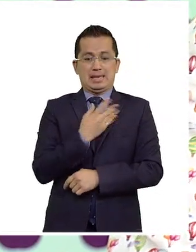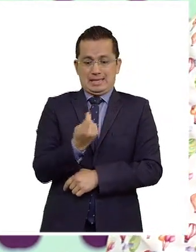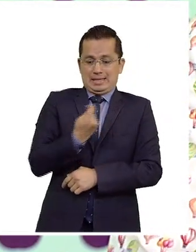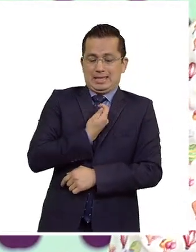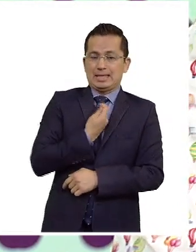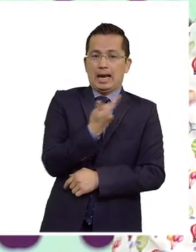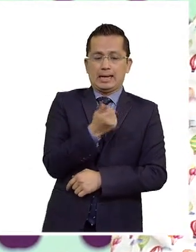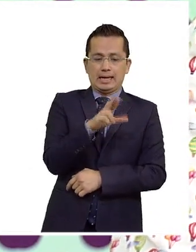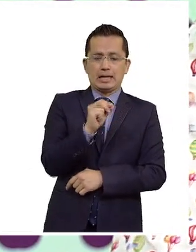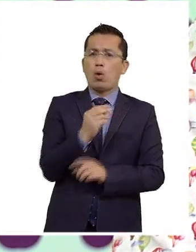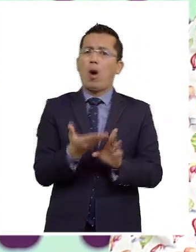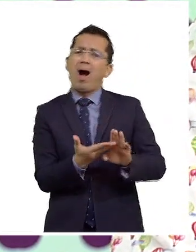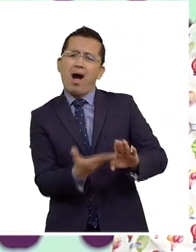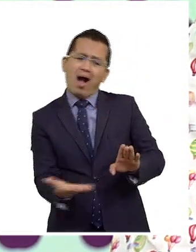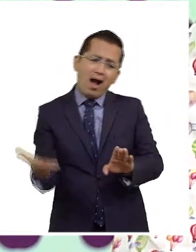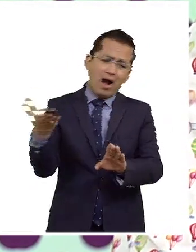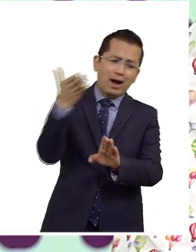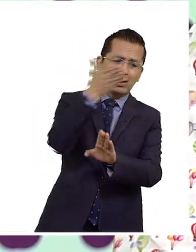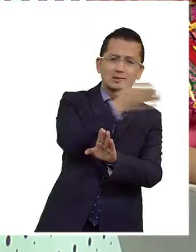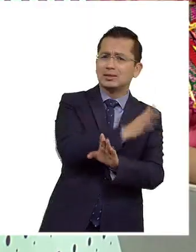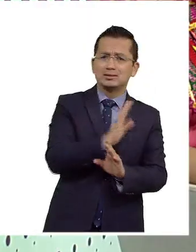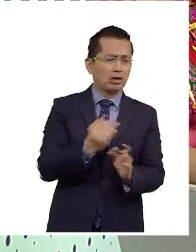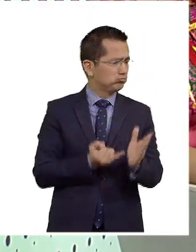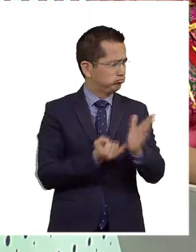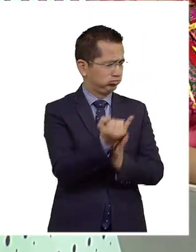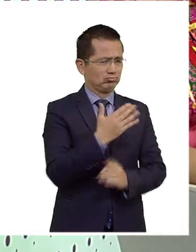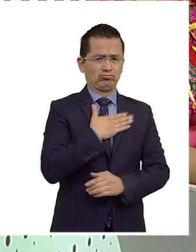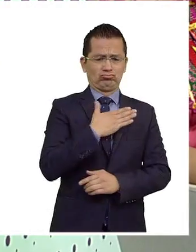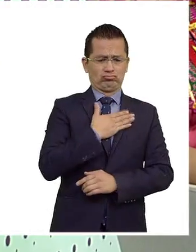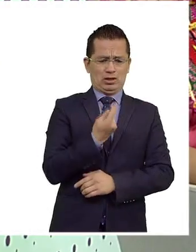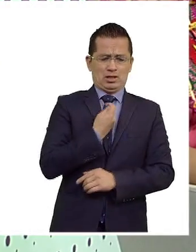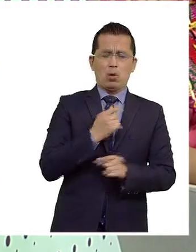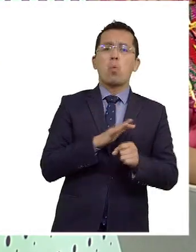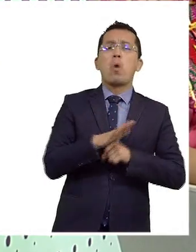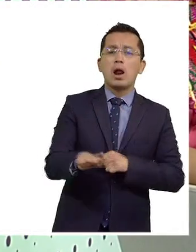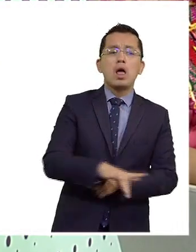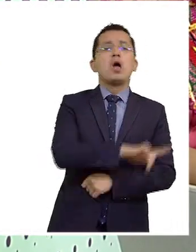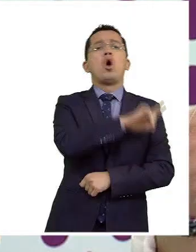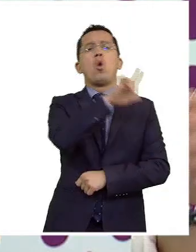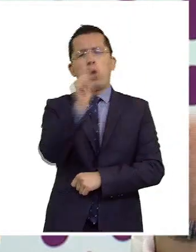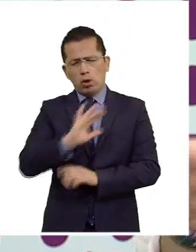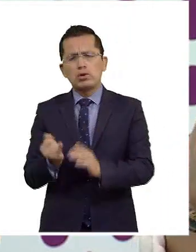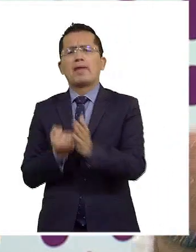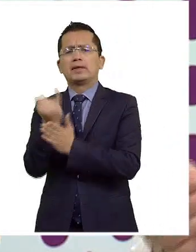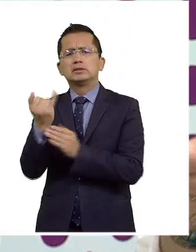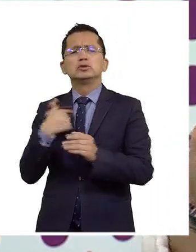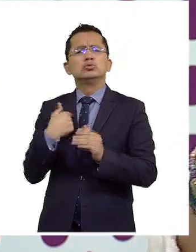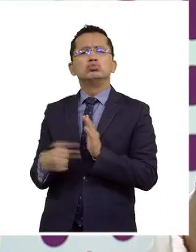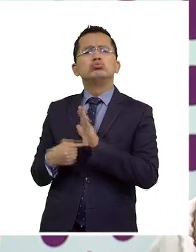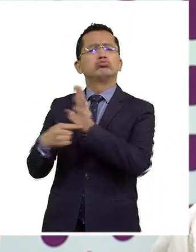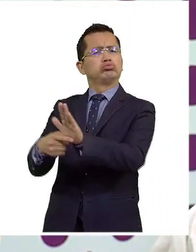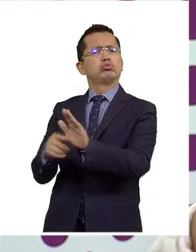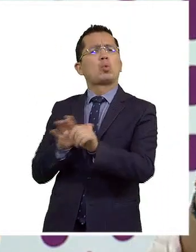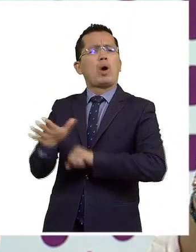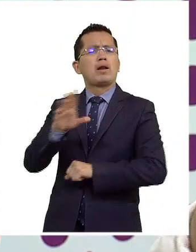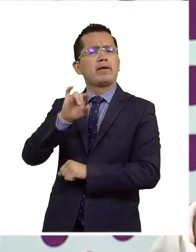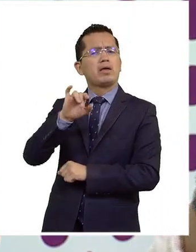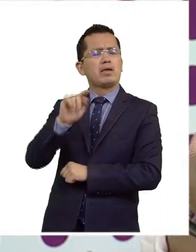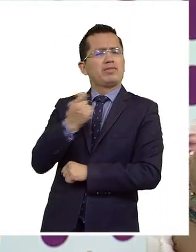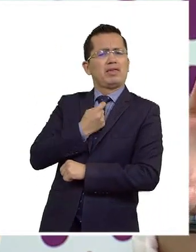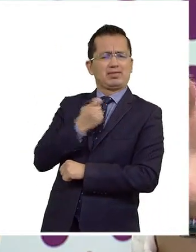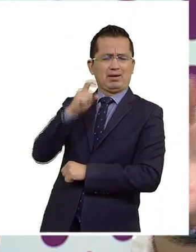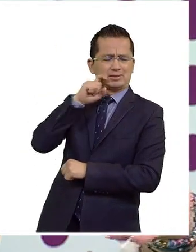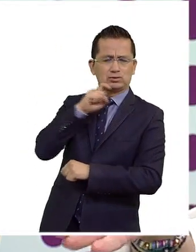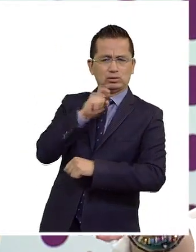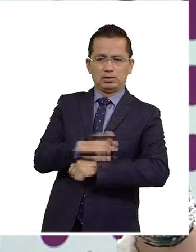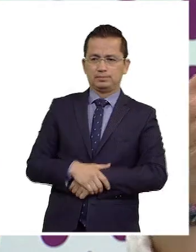define muchísimo antes que la orientación sexual de una persona. De hecho, creo que en ese estudio inclusive, ¿no? Se habla sobre que niños, niñas de una edad